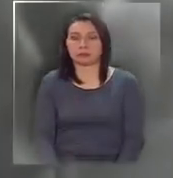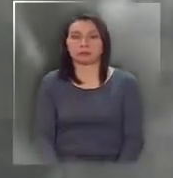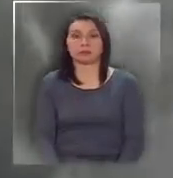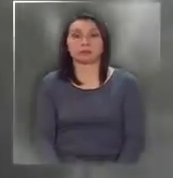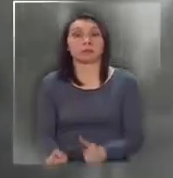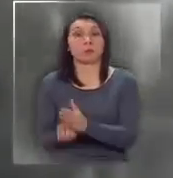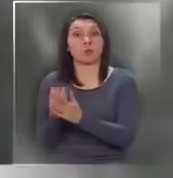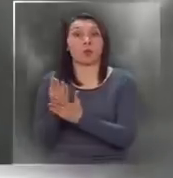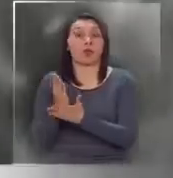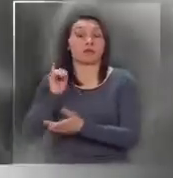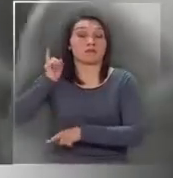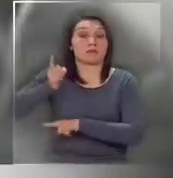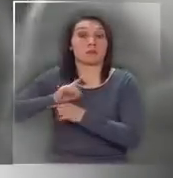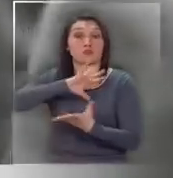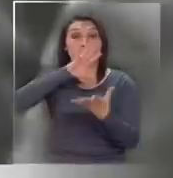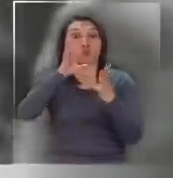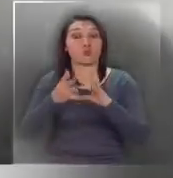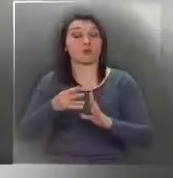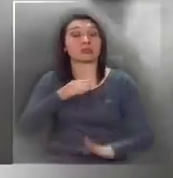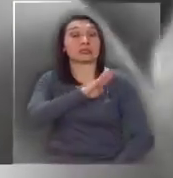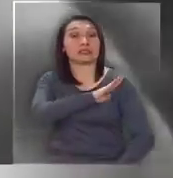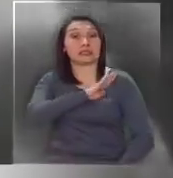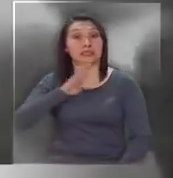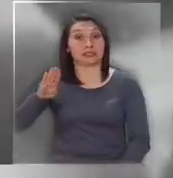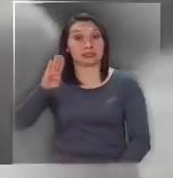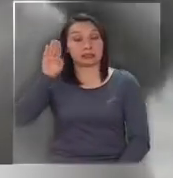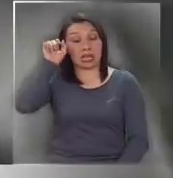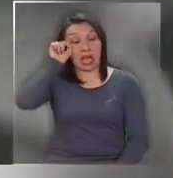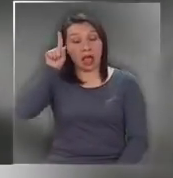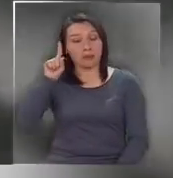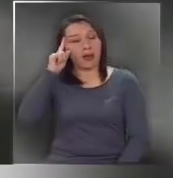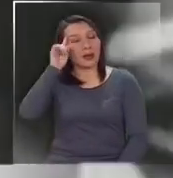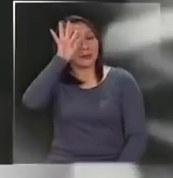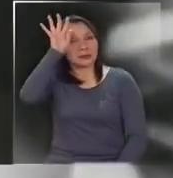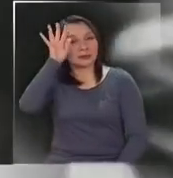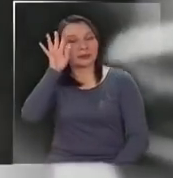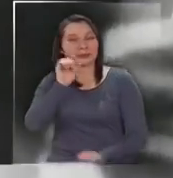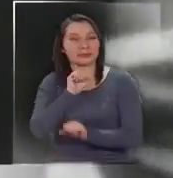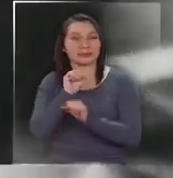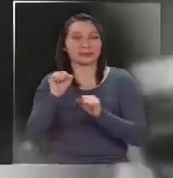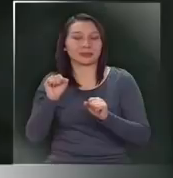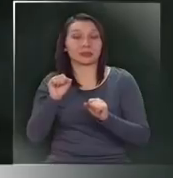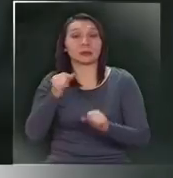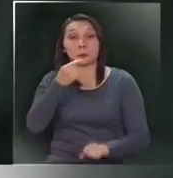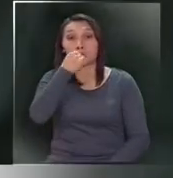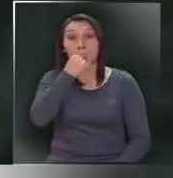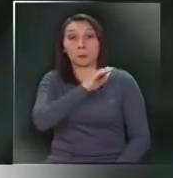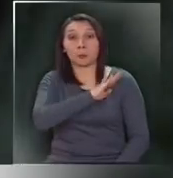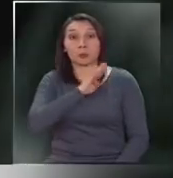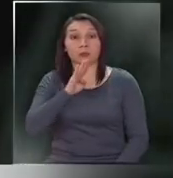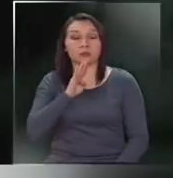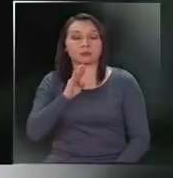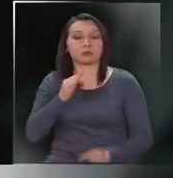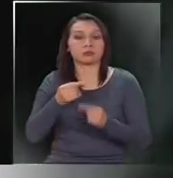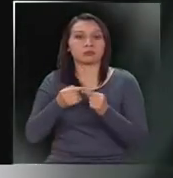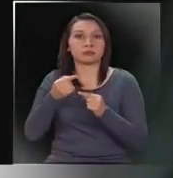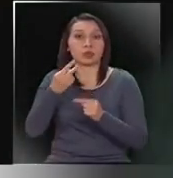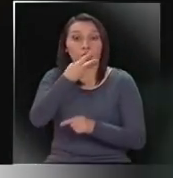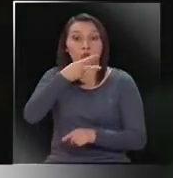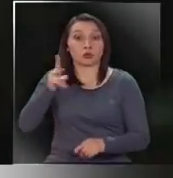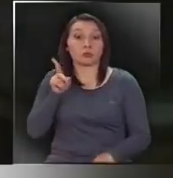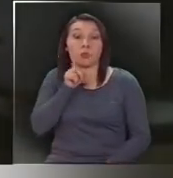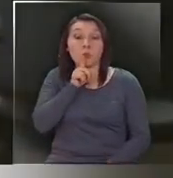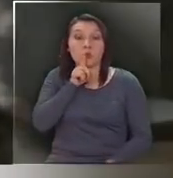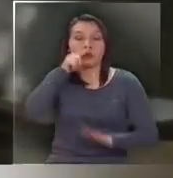El nuevo orden mundial nacionalsocialista alemán ya era un sueño inalcanzable. Hitler pasó sus últimas dos